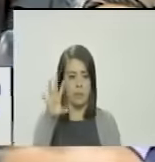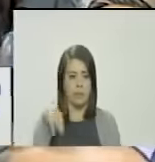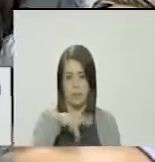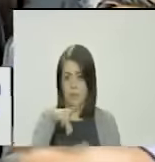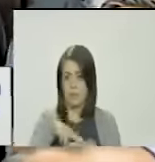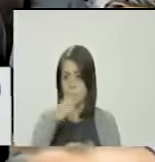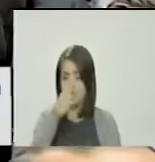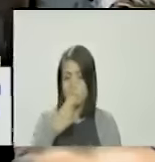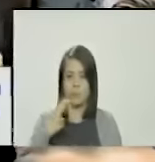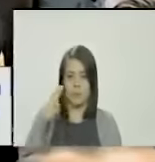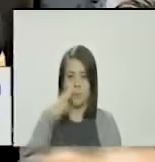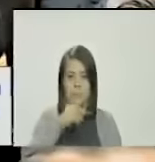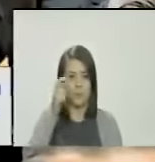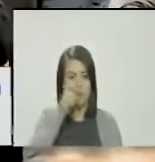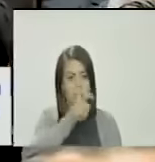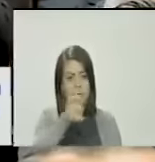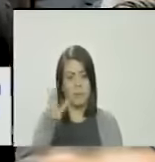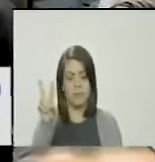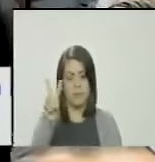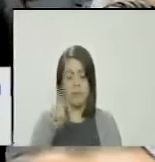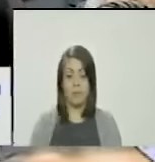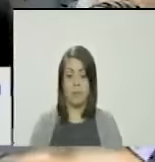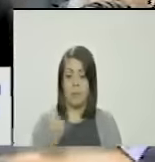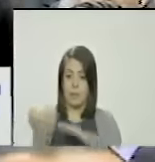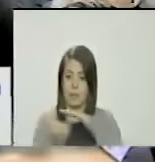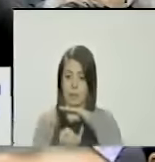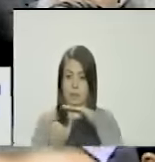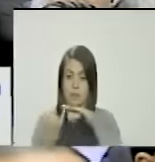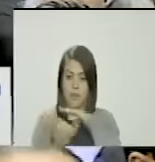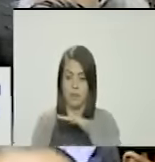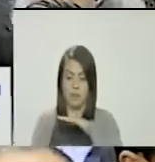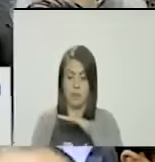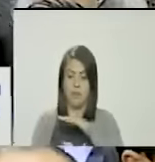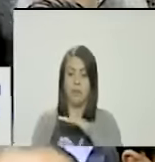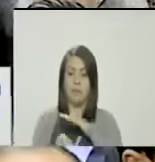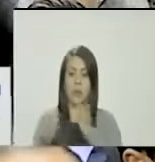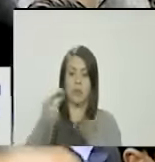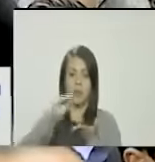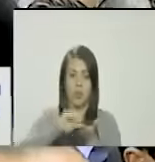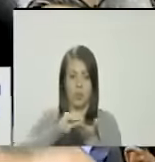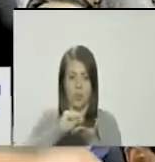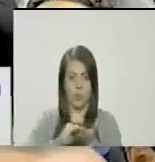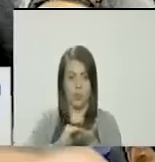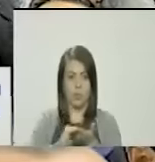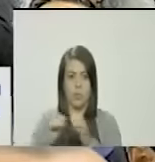Nacional comprometida con el pueblo venezolano, con las instituciones y con rescatar